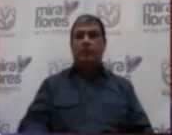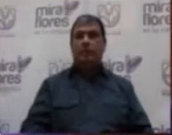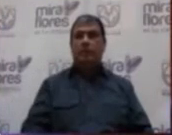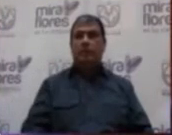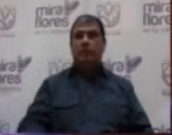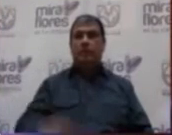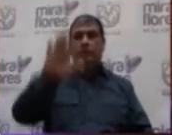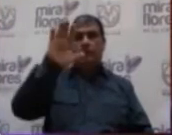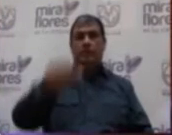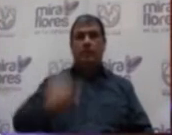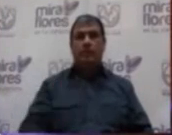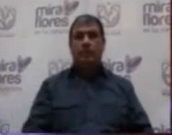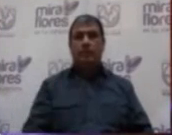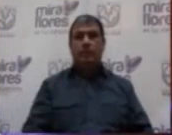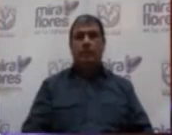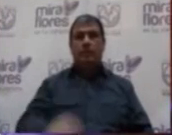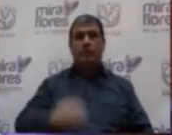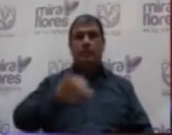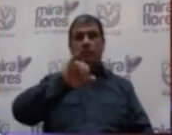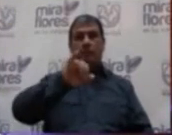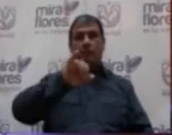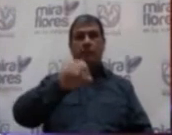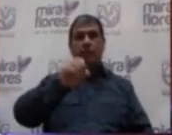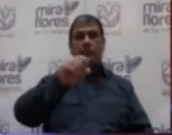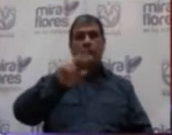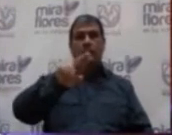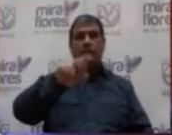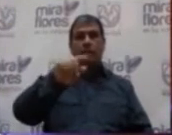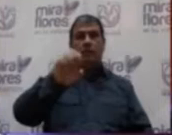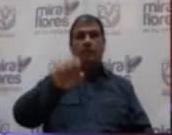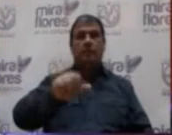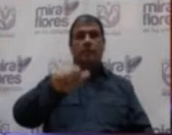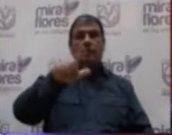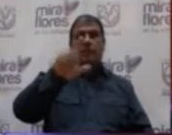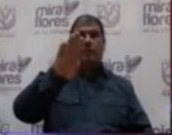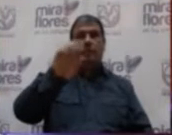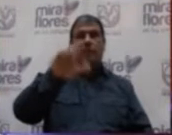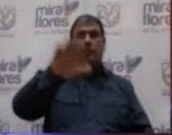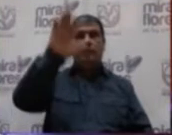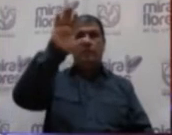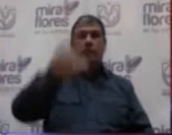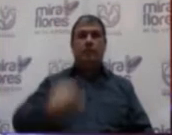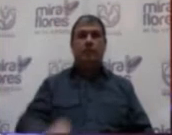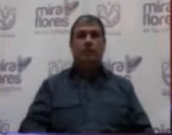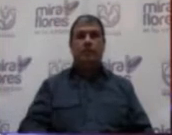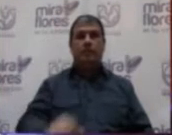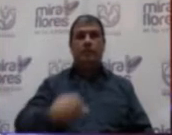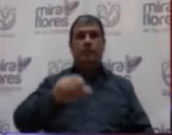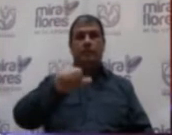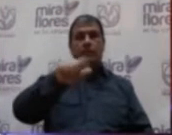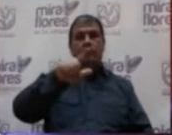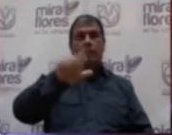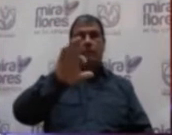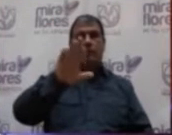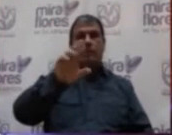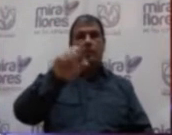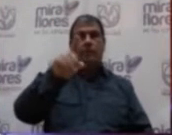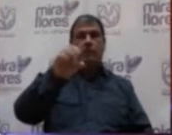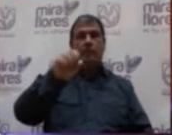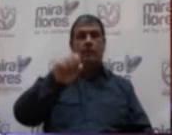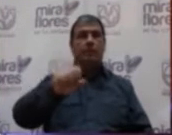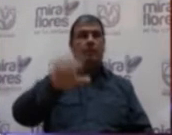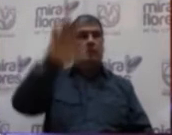Castro, señor Jorge de Albertis González del Riego, señor Alfredo Sousa